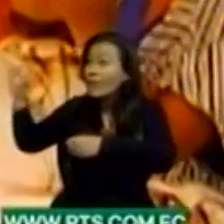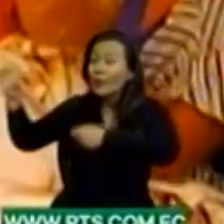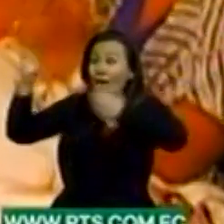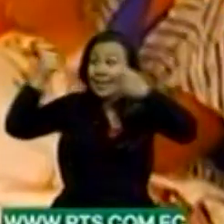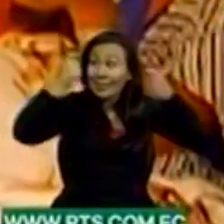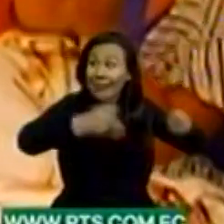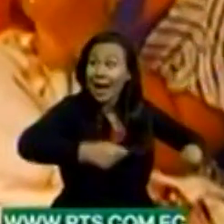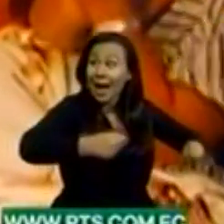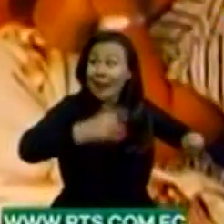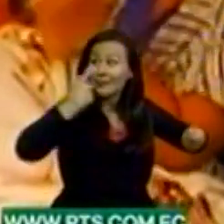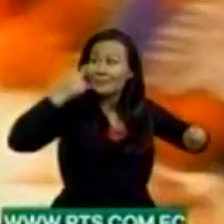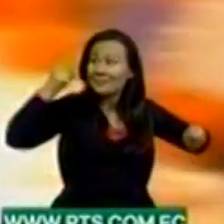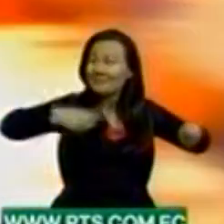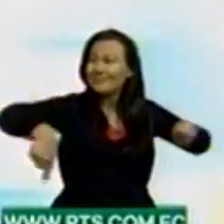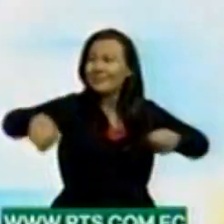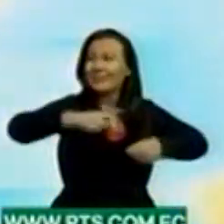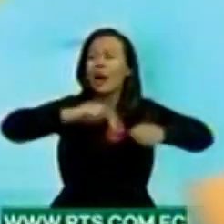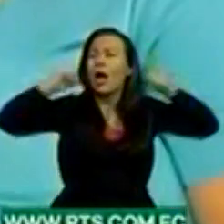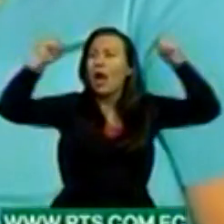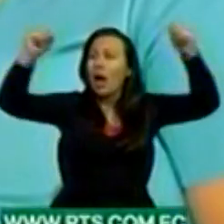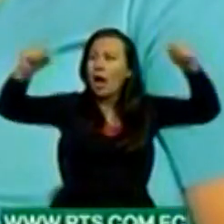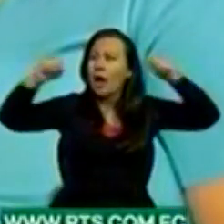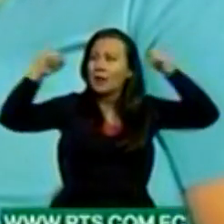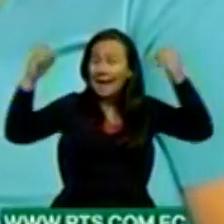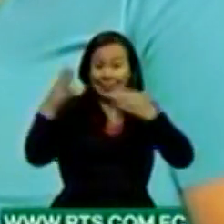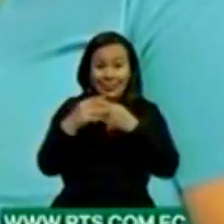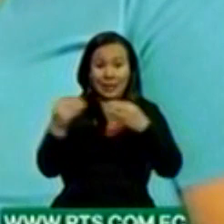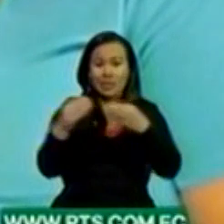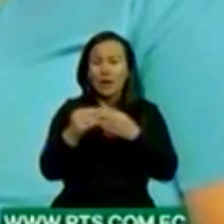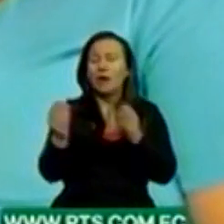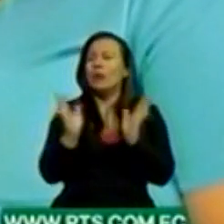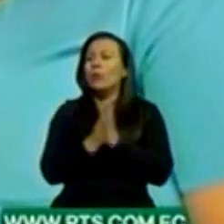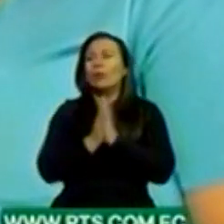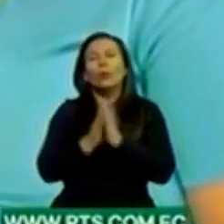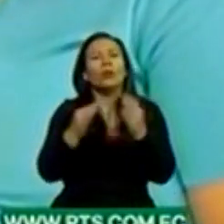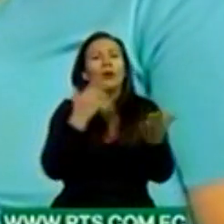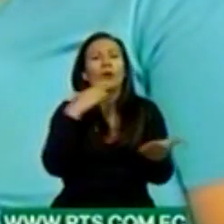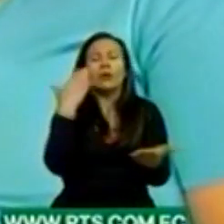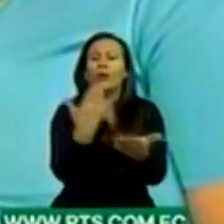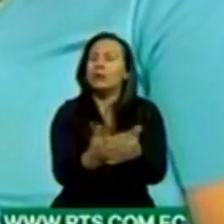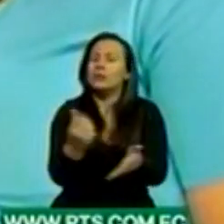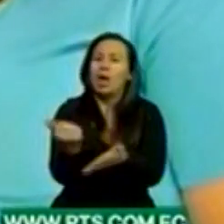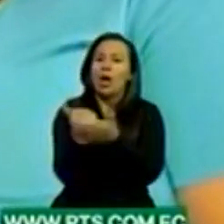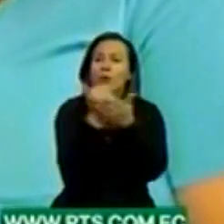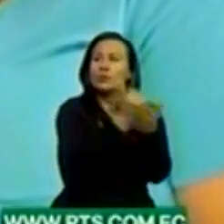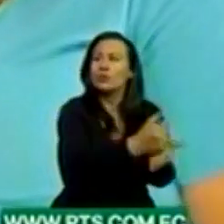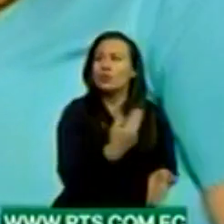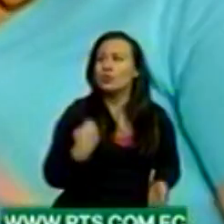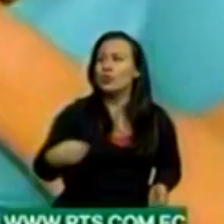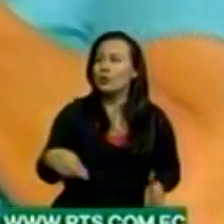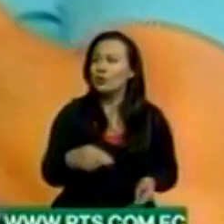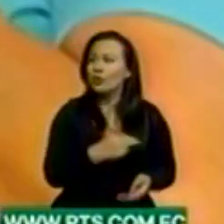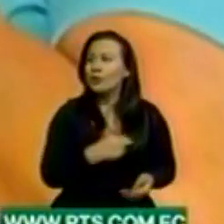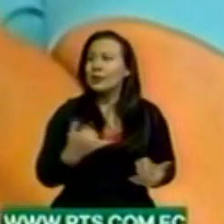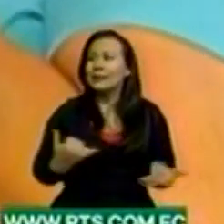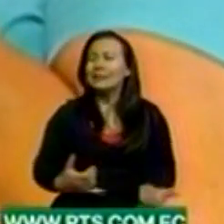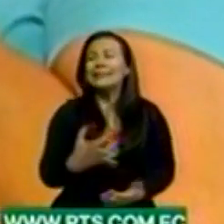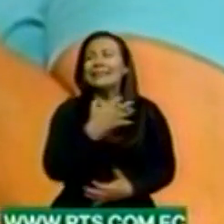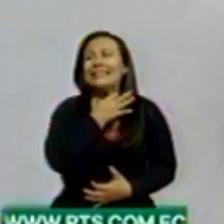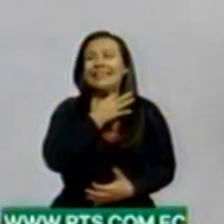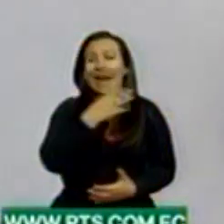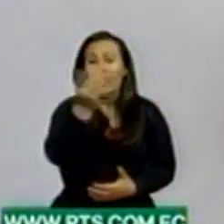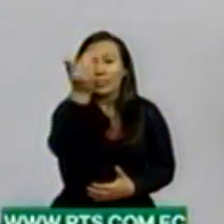ese miércoles, la huelga de hambre. Ese dinero nos va a suplir en muchos gastos. Créame que nosotros estamos